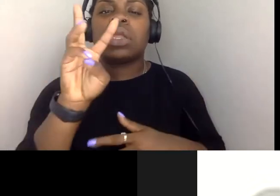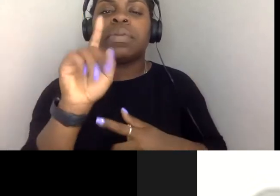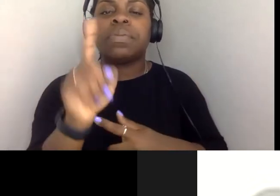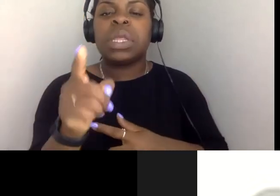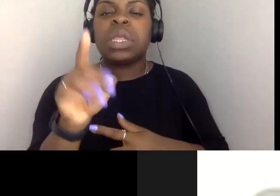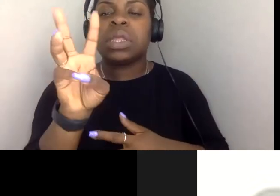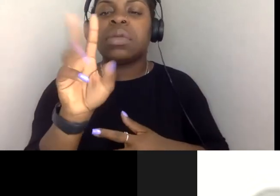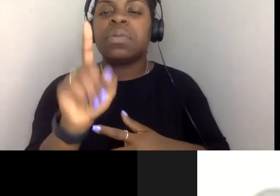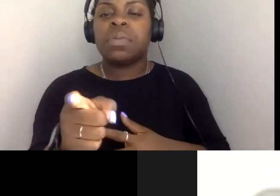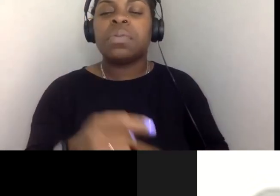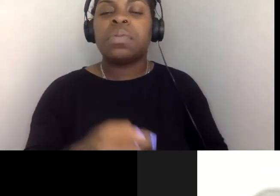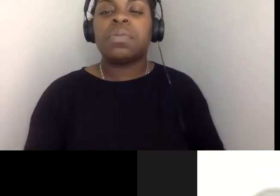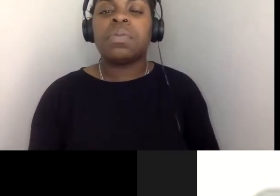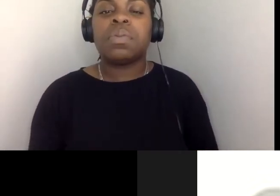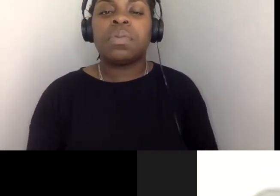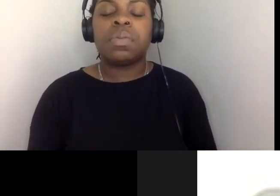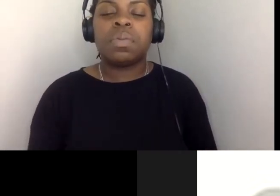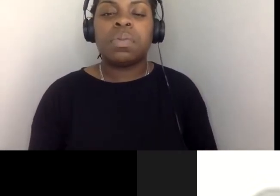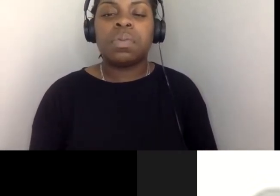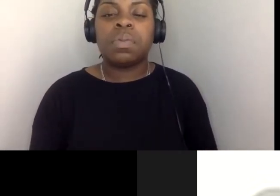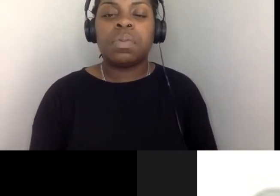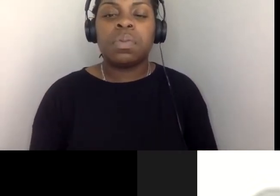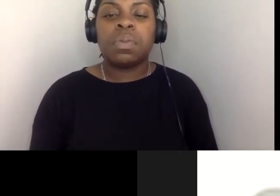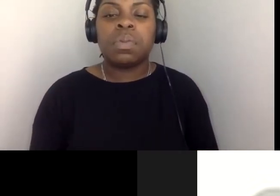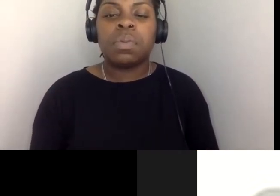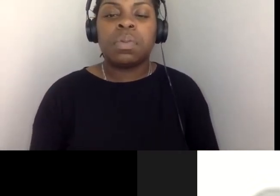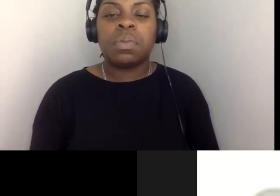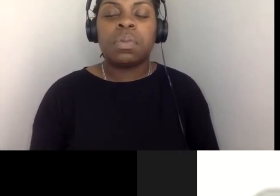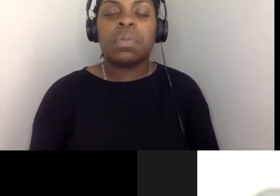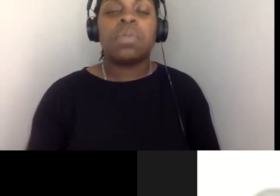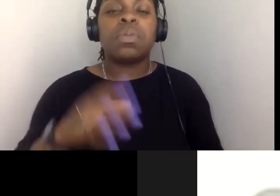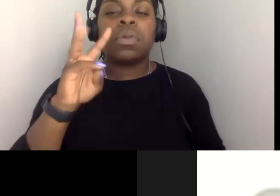Vamos a hacer unos 6 minutos. Okay.